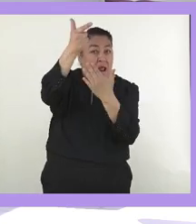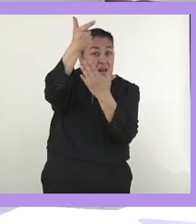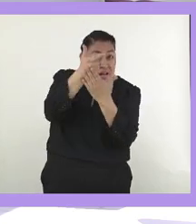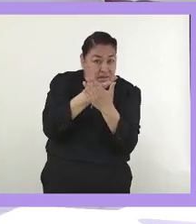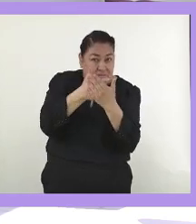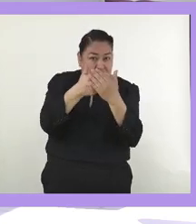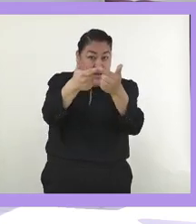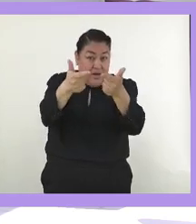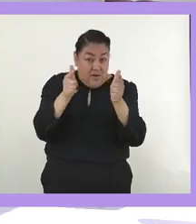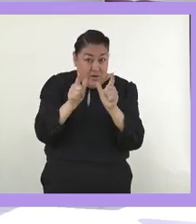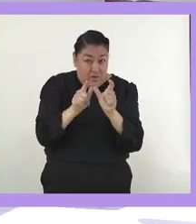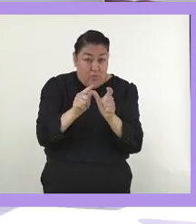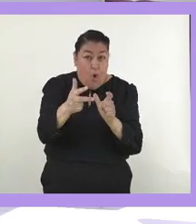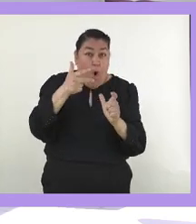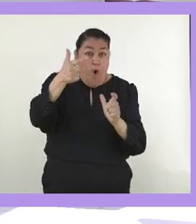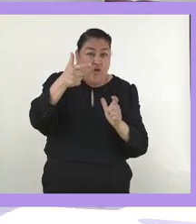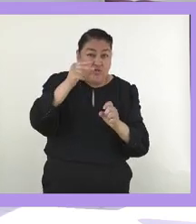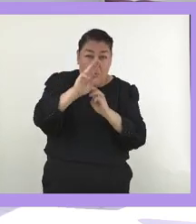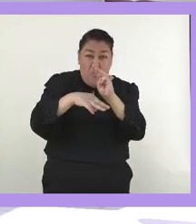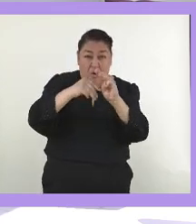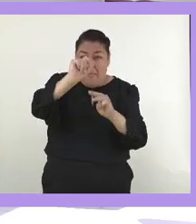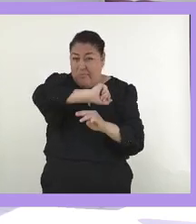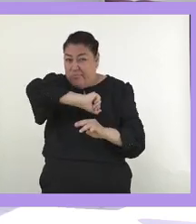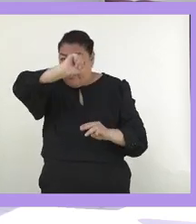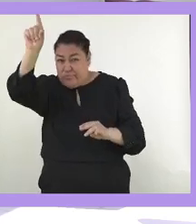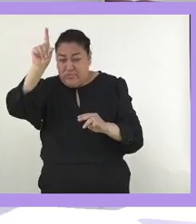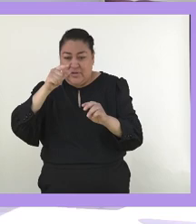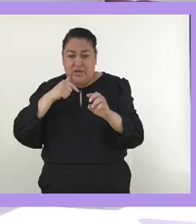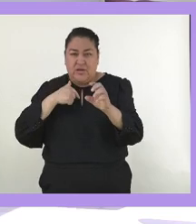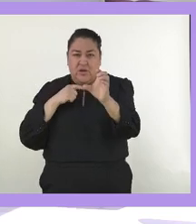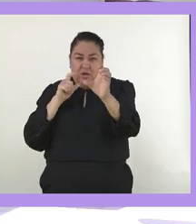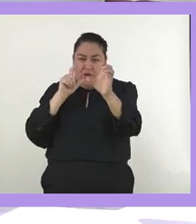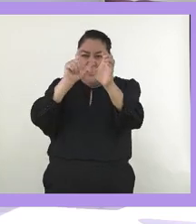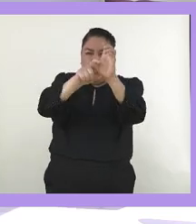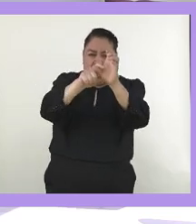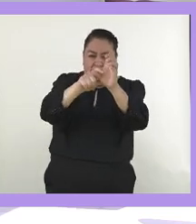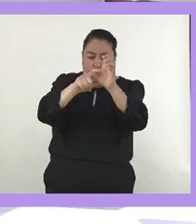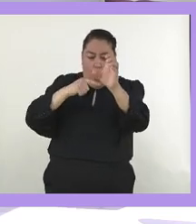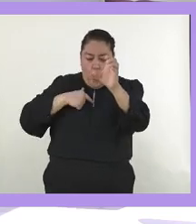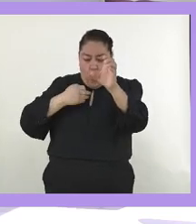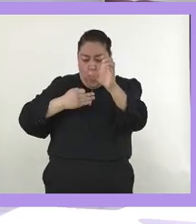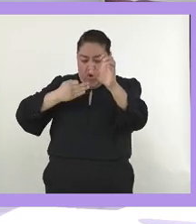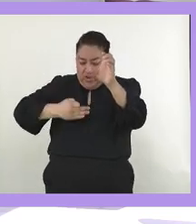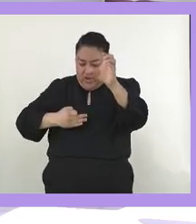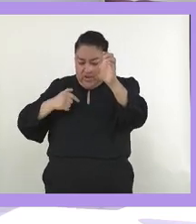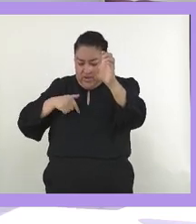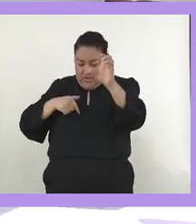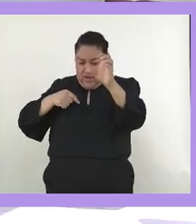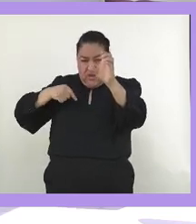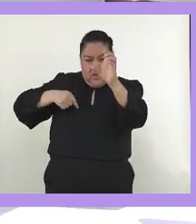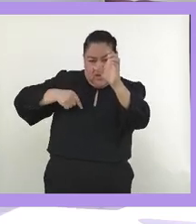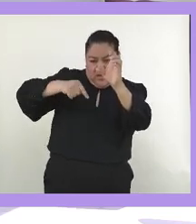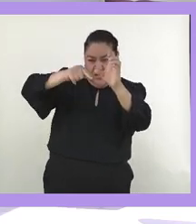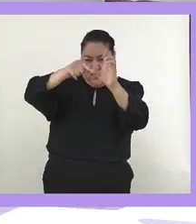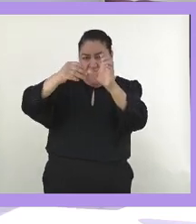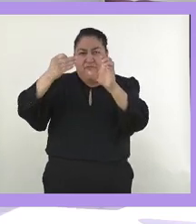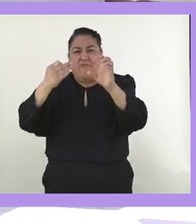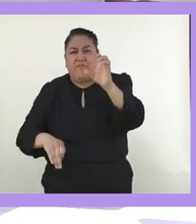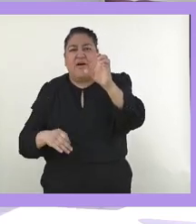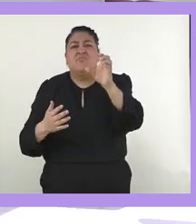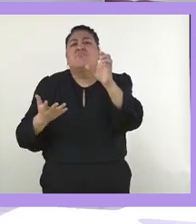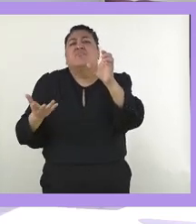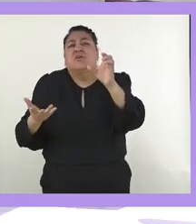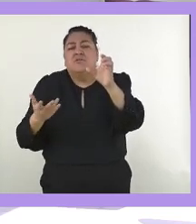y en el momento en que se pueda lograr estructurar como dice Lucía y tener las estructuras necesarias